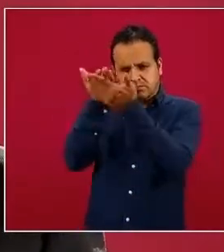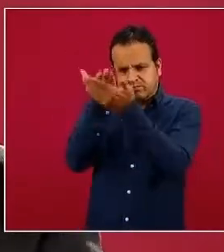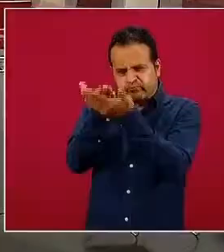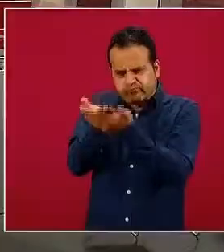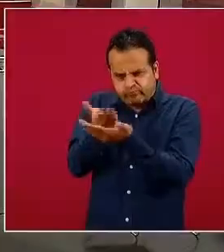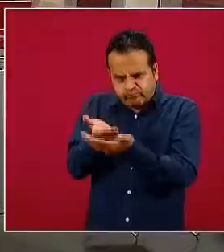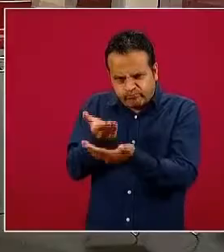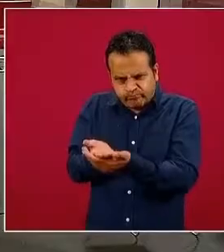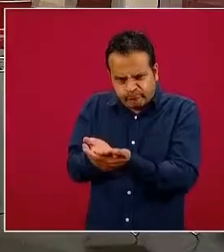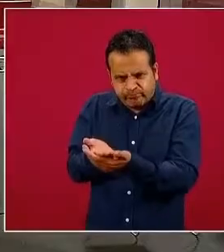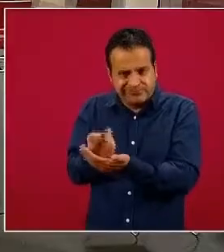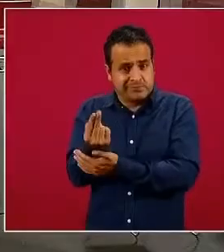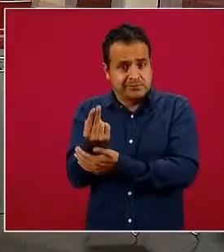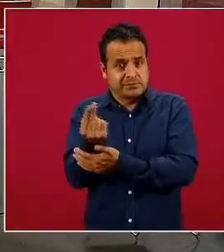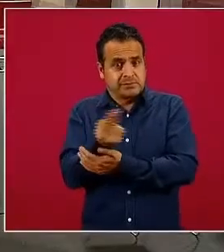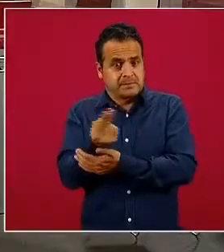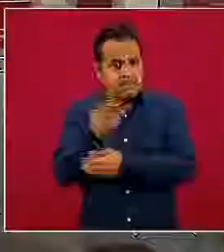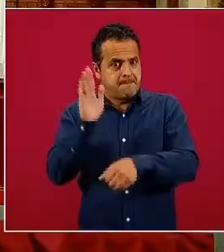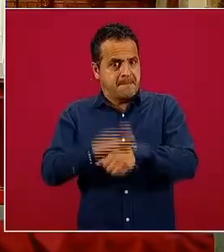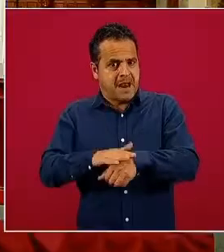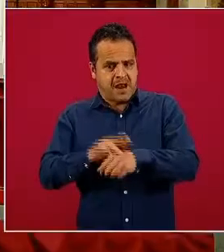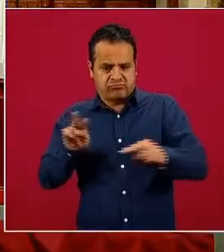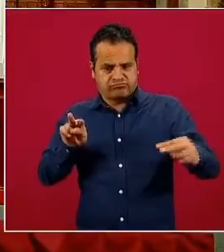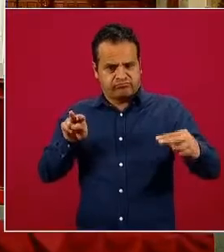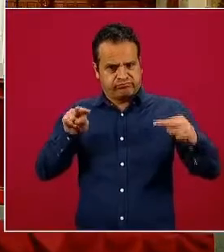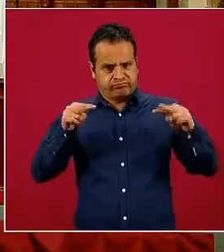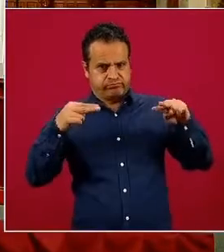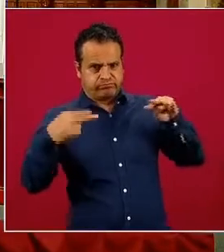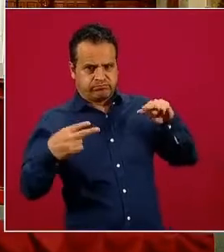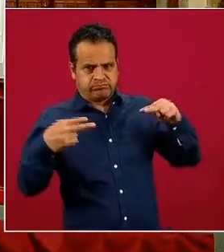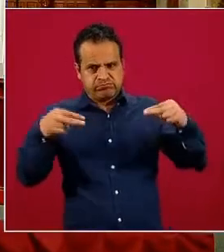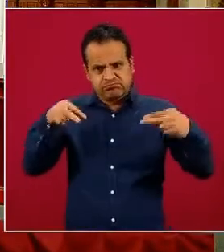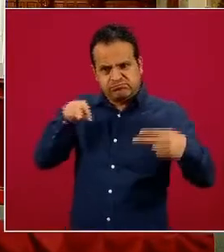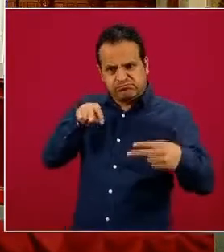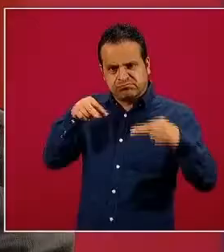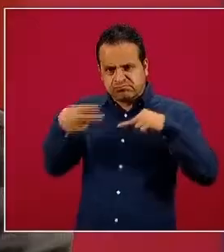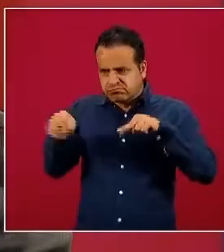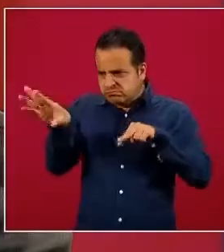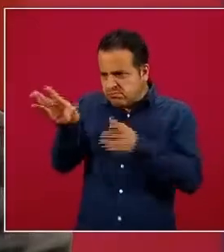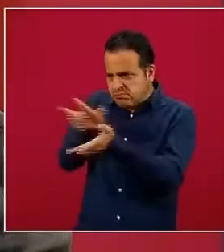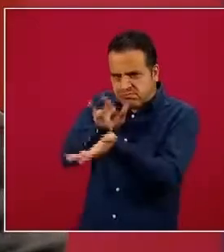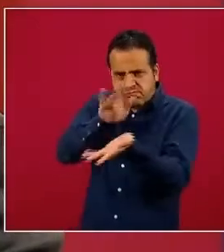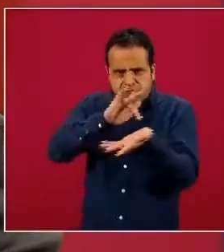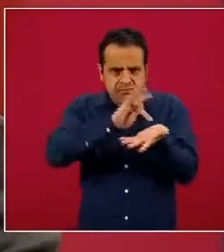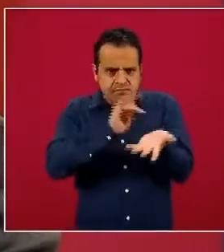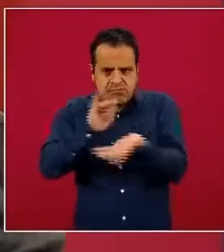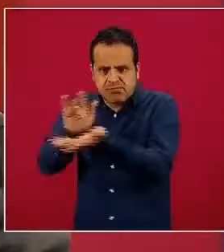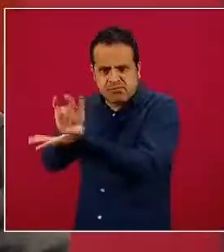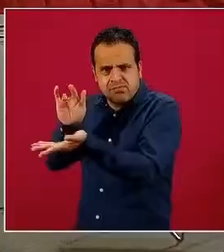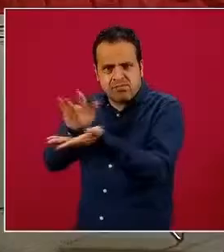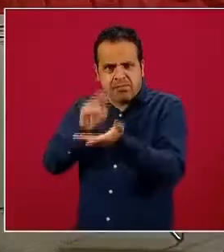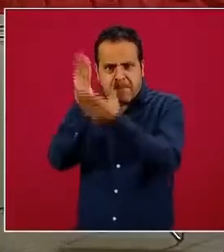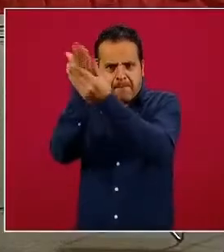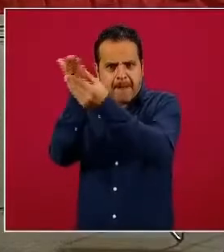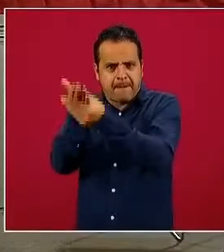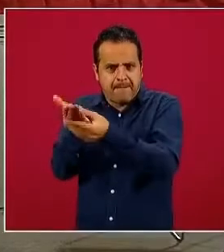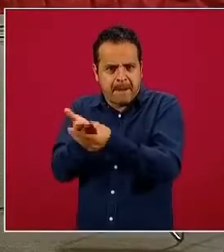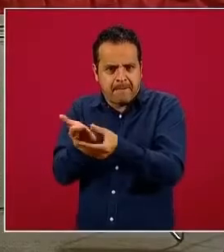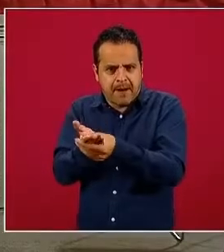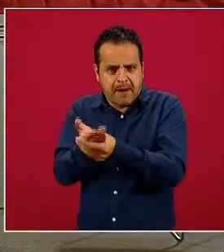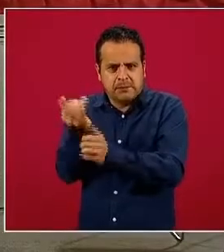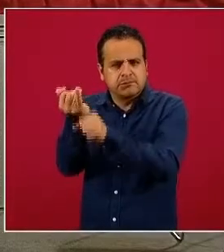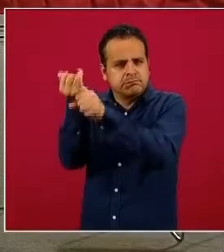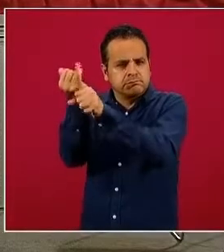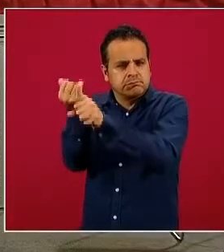de múltiples perspectivas en donde se integra evidencia en distintos ámbitos del